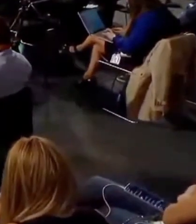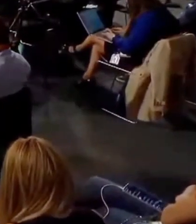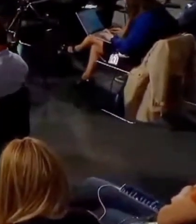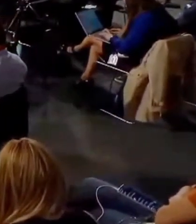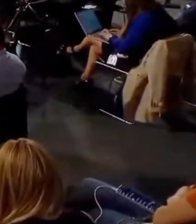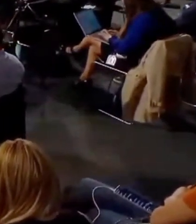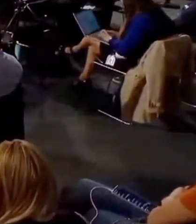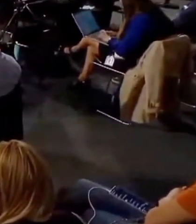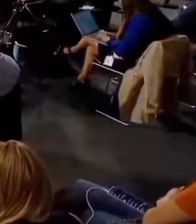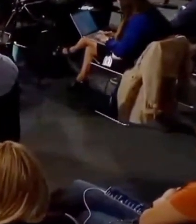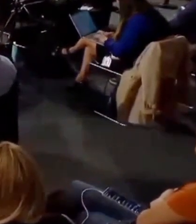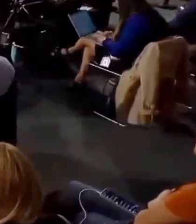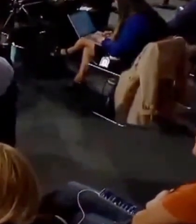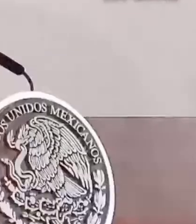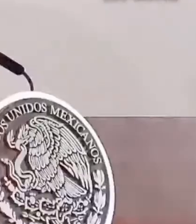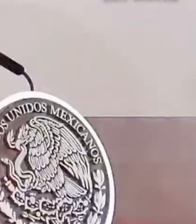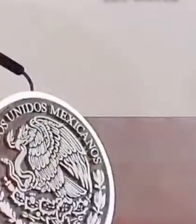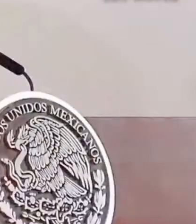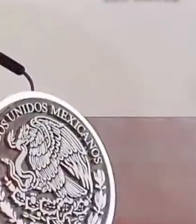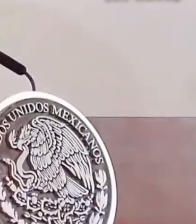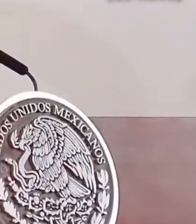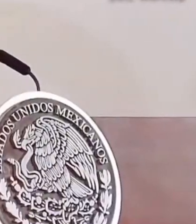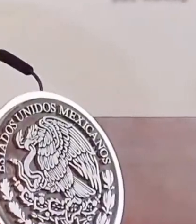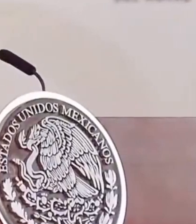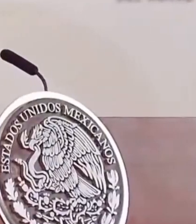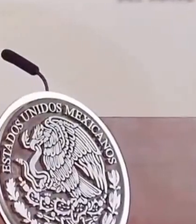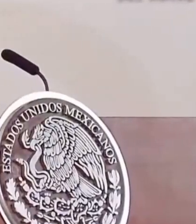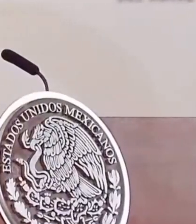realmente a un gobierno democrático?